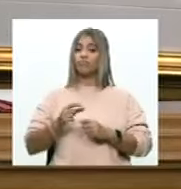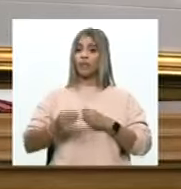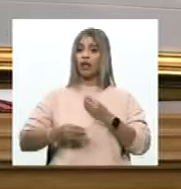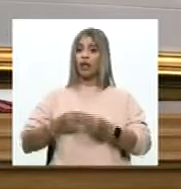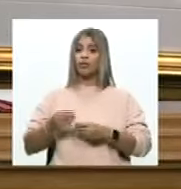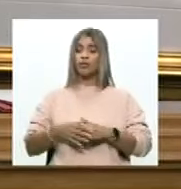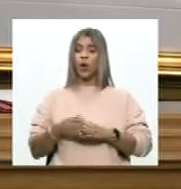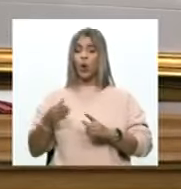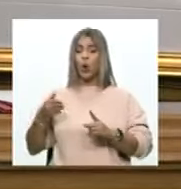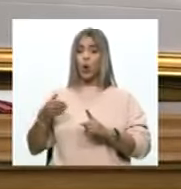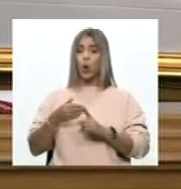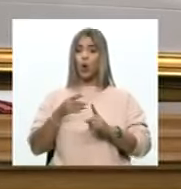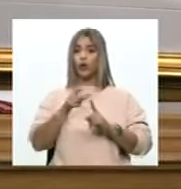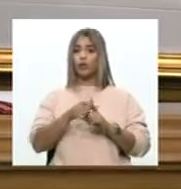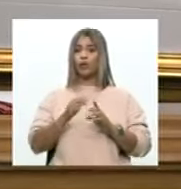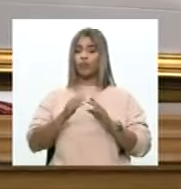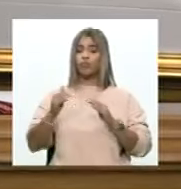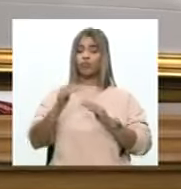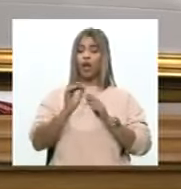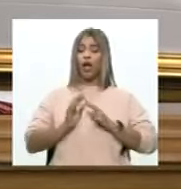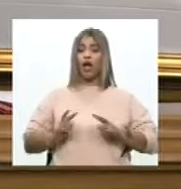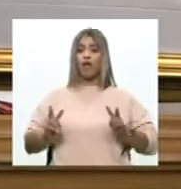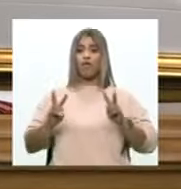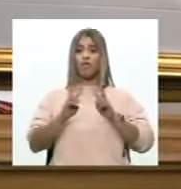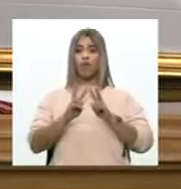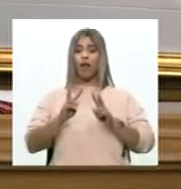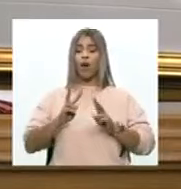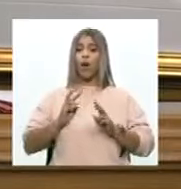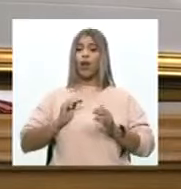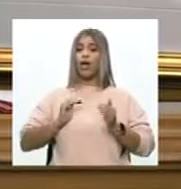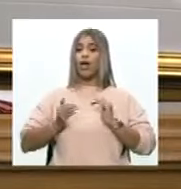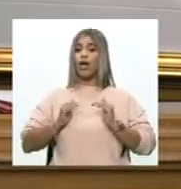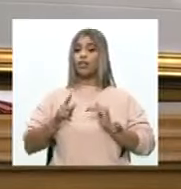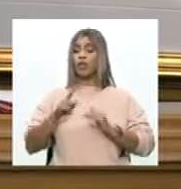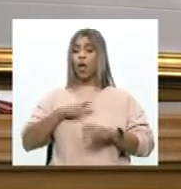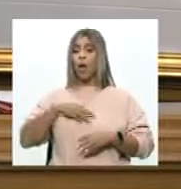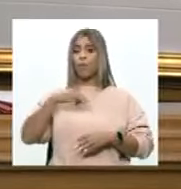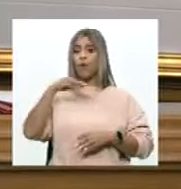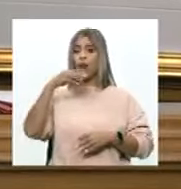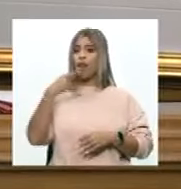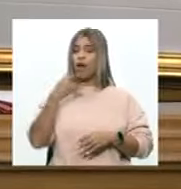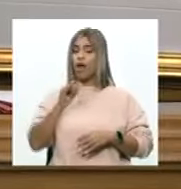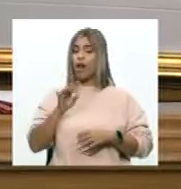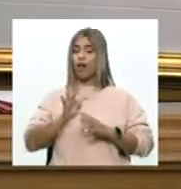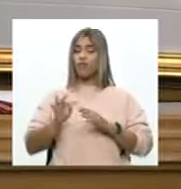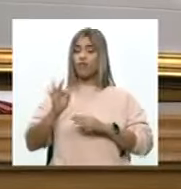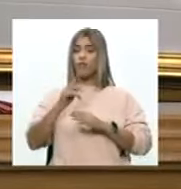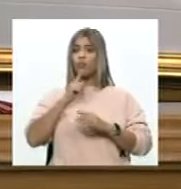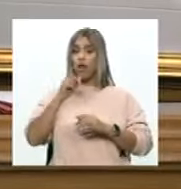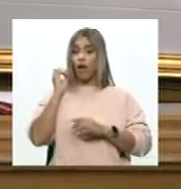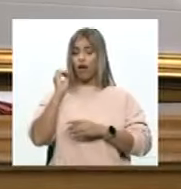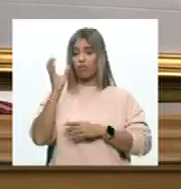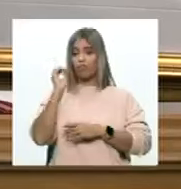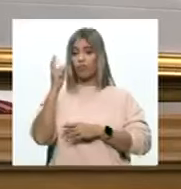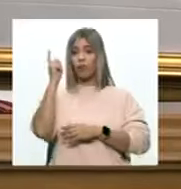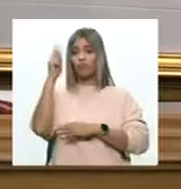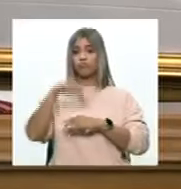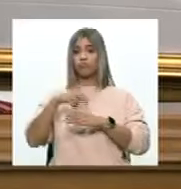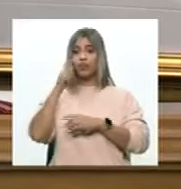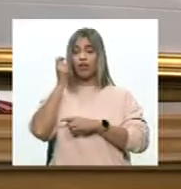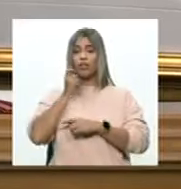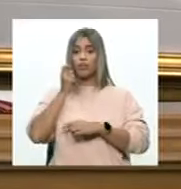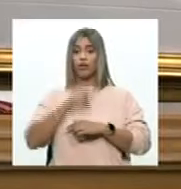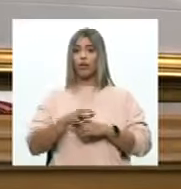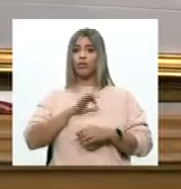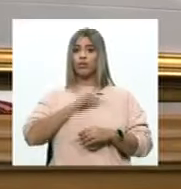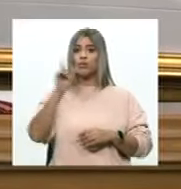acción contra los más altos valores éticos y morales que debe representar la figura de un parlamentario en nuestra República,